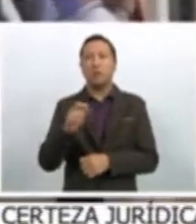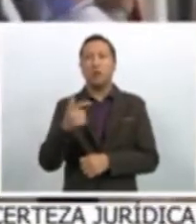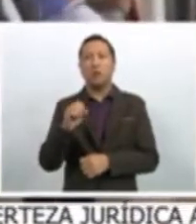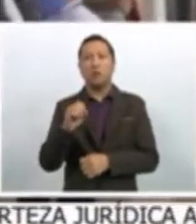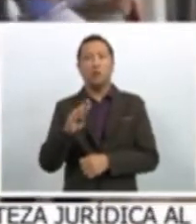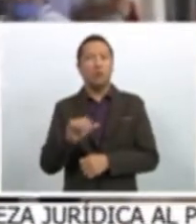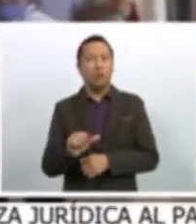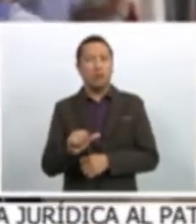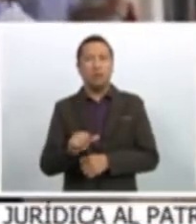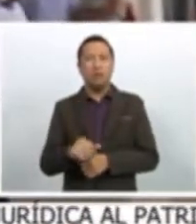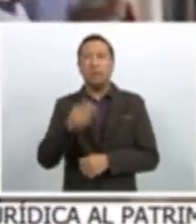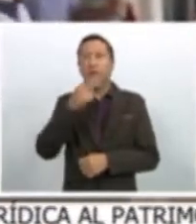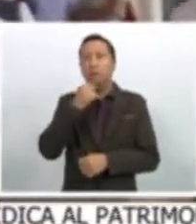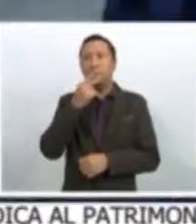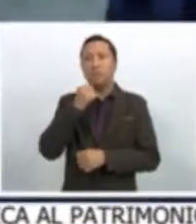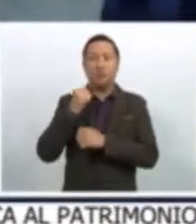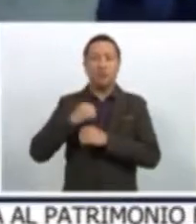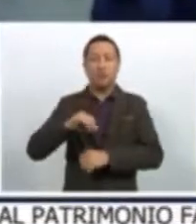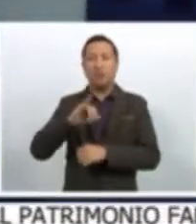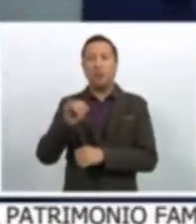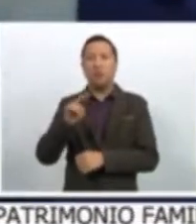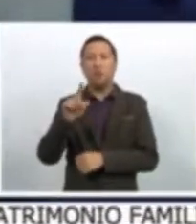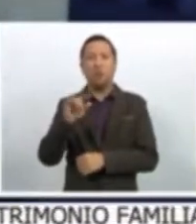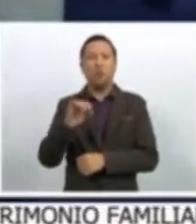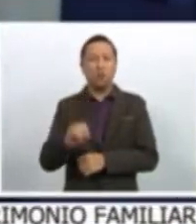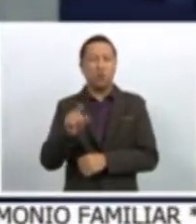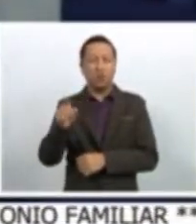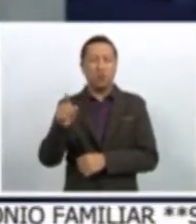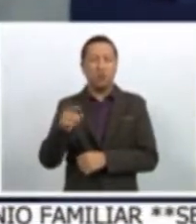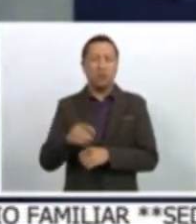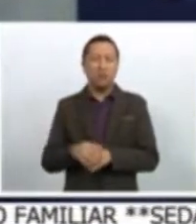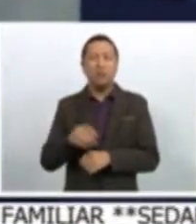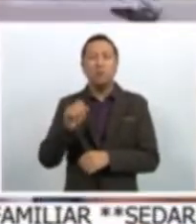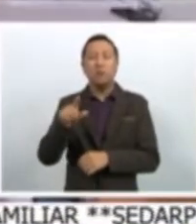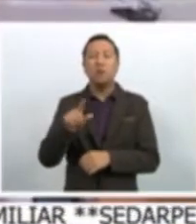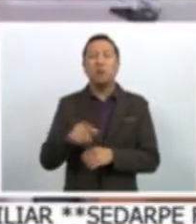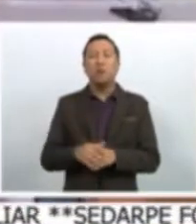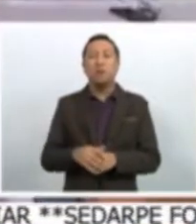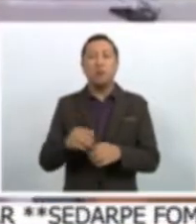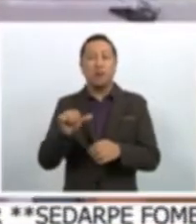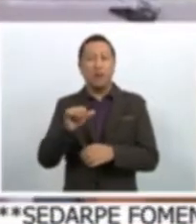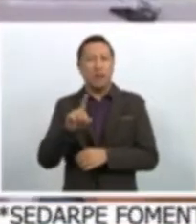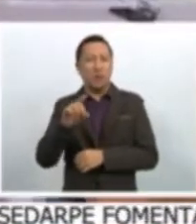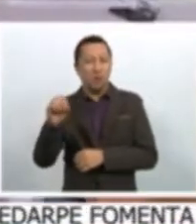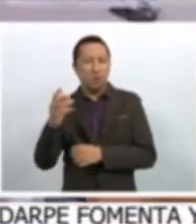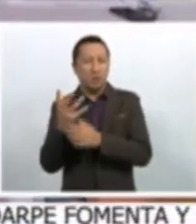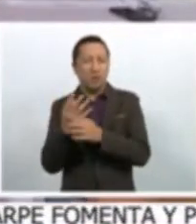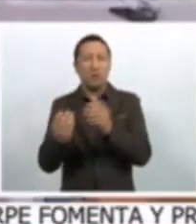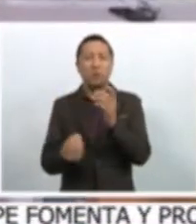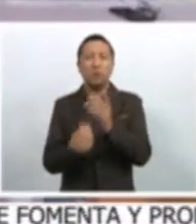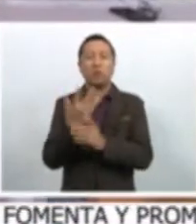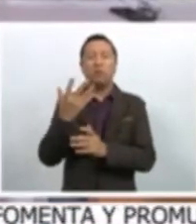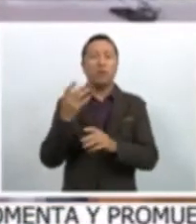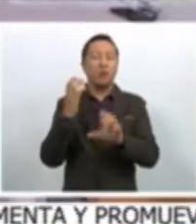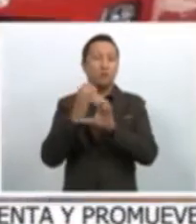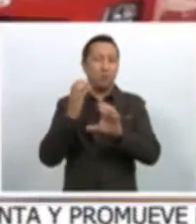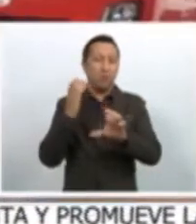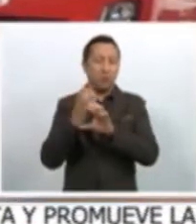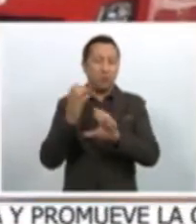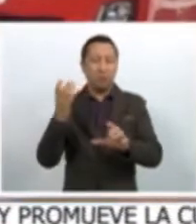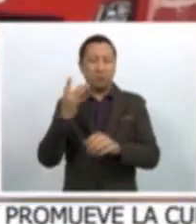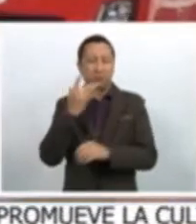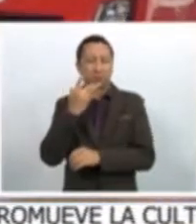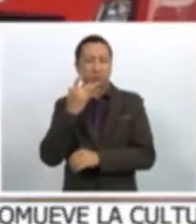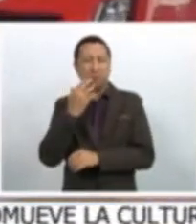García Flores, gerente general en la región del Caribe de Mobility ADO, dio a conocer que los nuevos autobuses última tecnología cuentan con